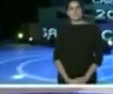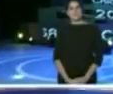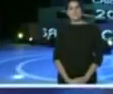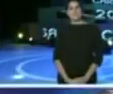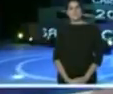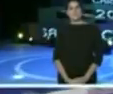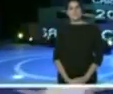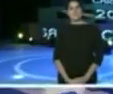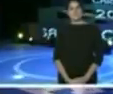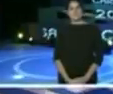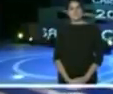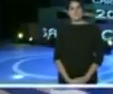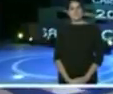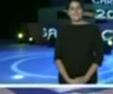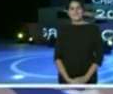Se retira Los Bambones.